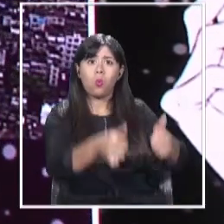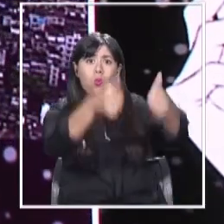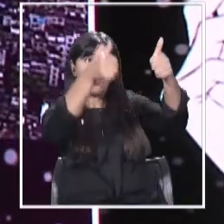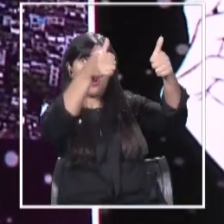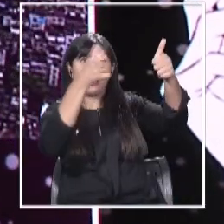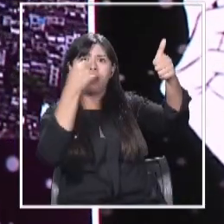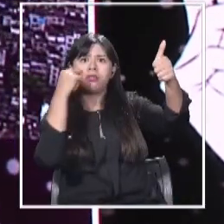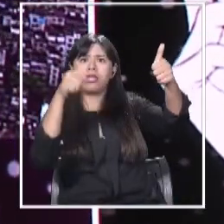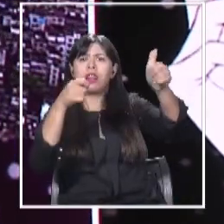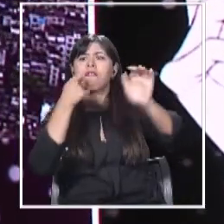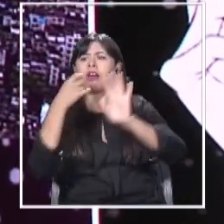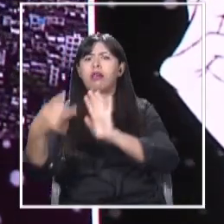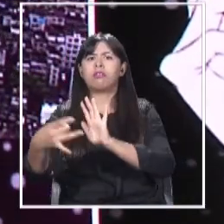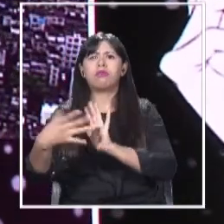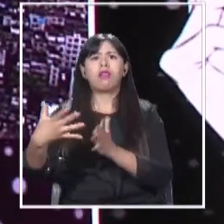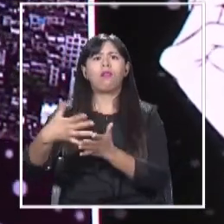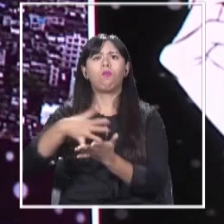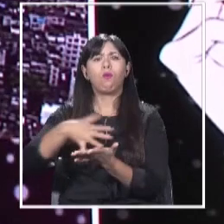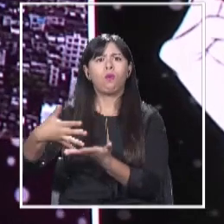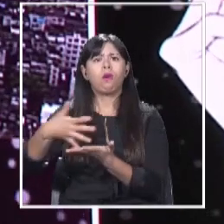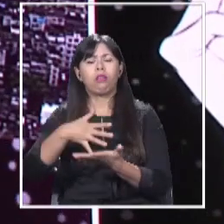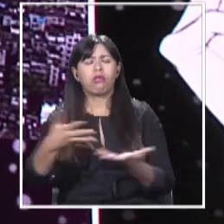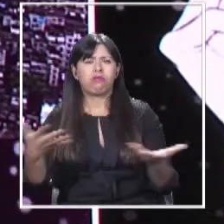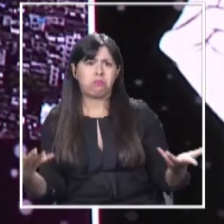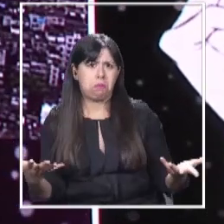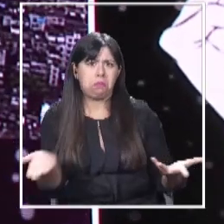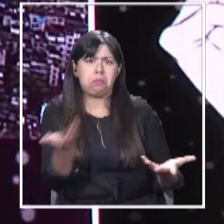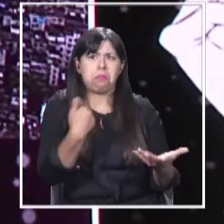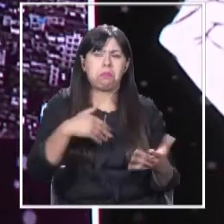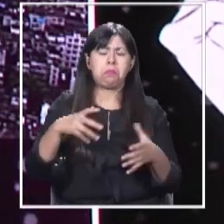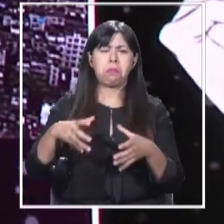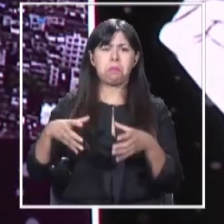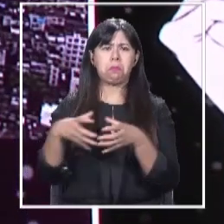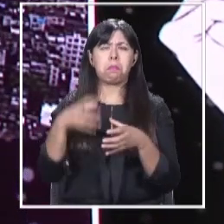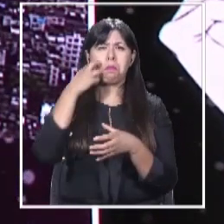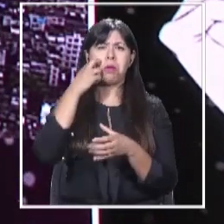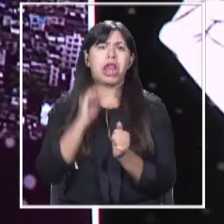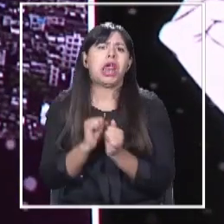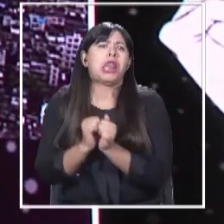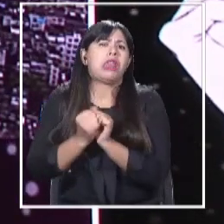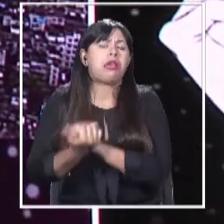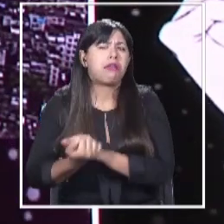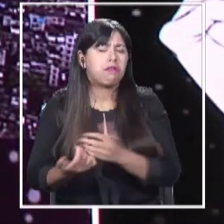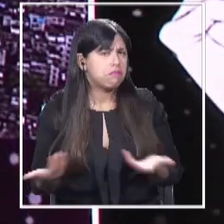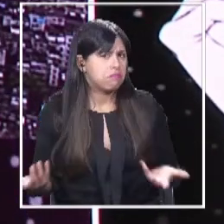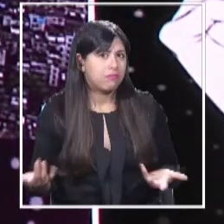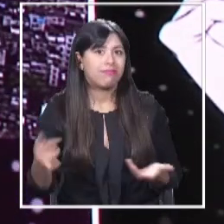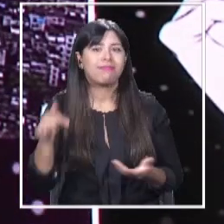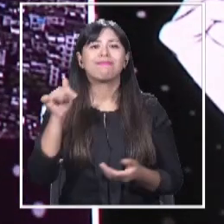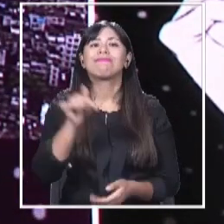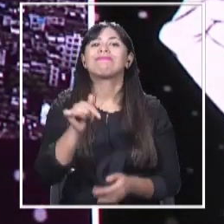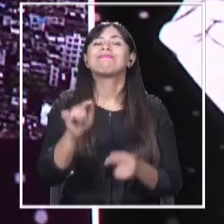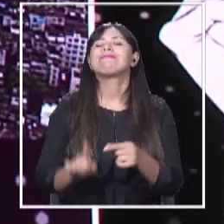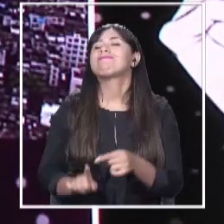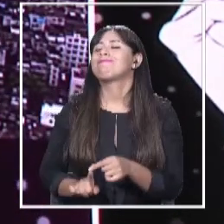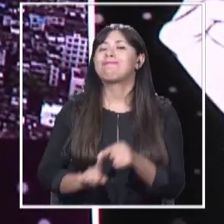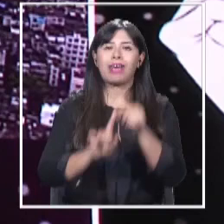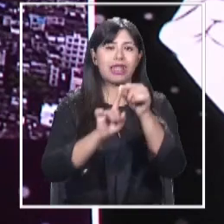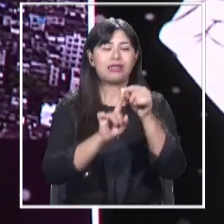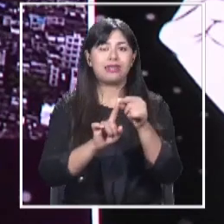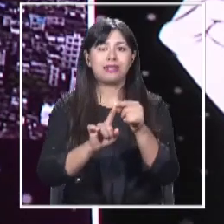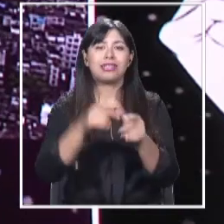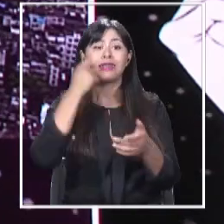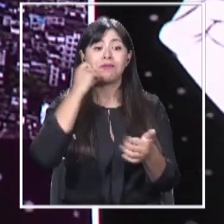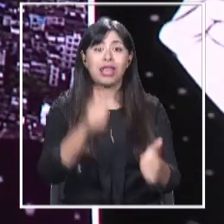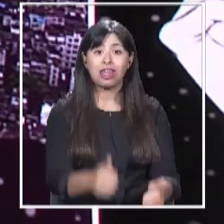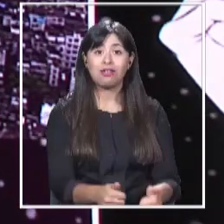que haya enfermedad, ¿no? En una especie que se supone adaptada. Y ahí está lo principal y lo que nos define. Es un regalo